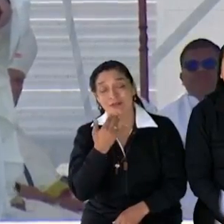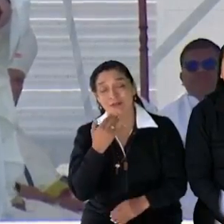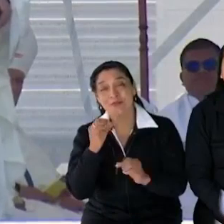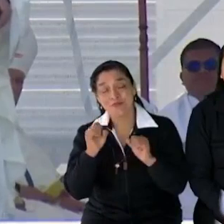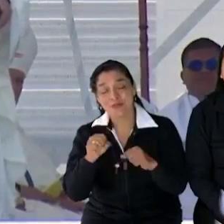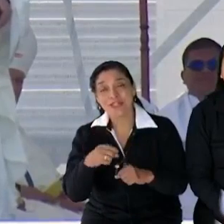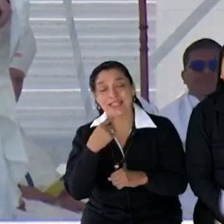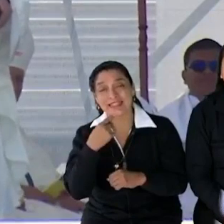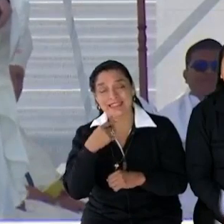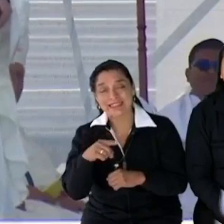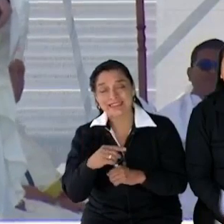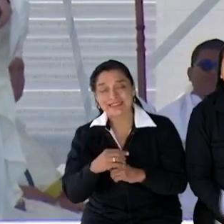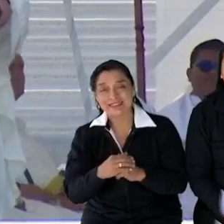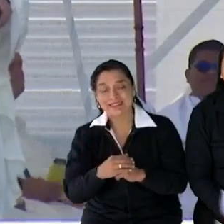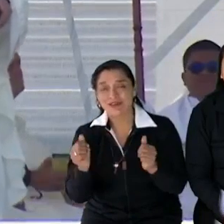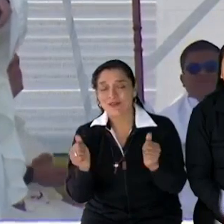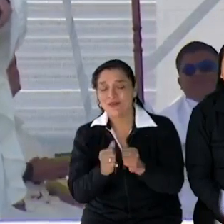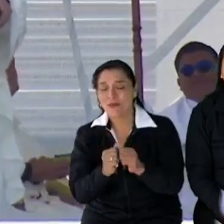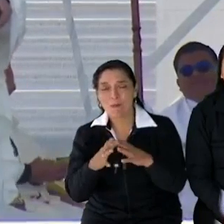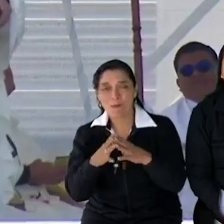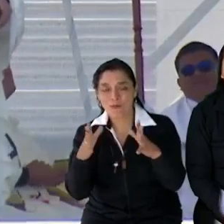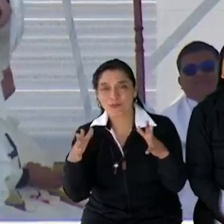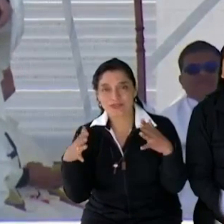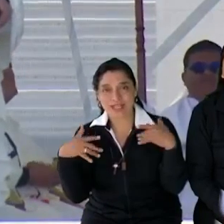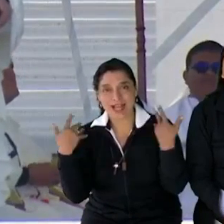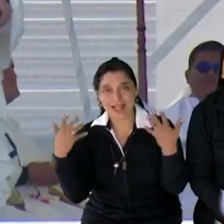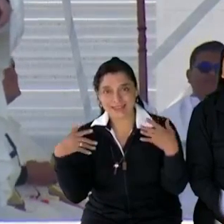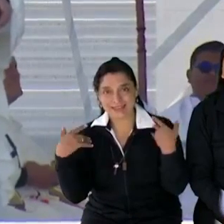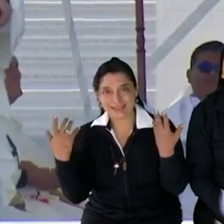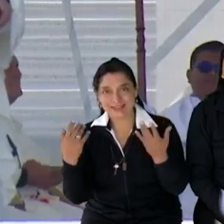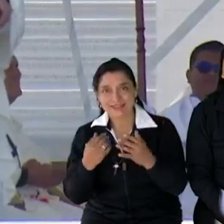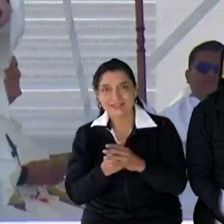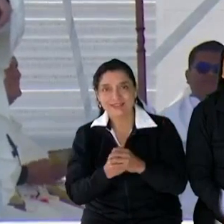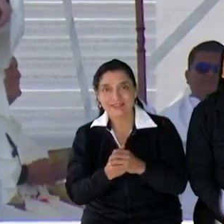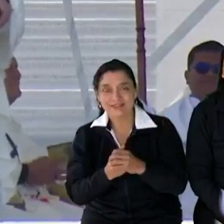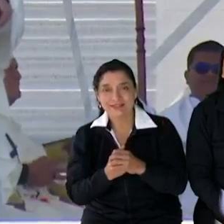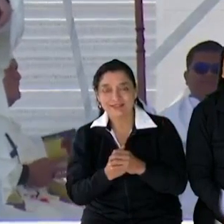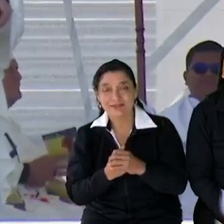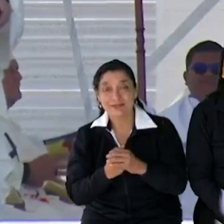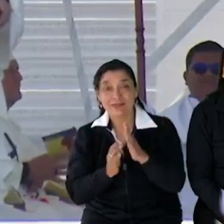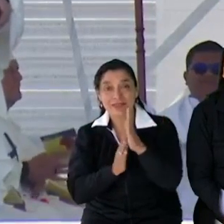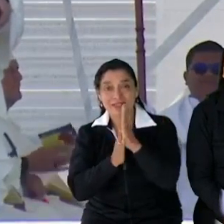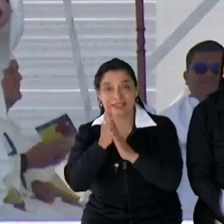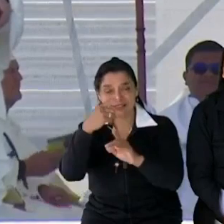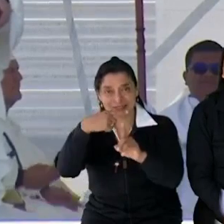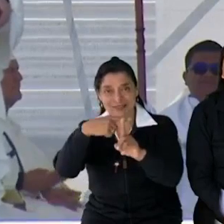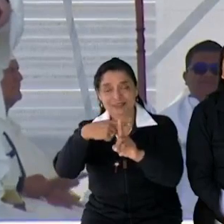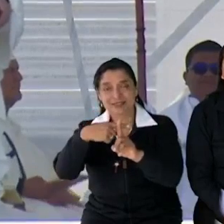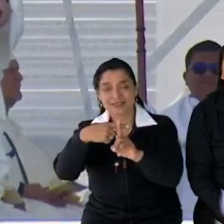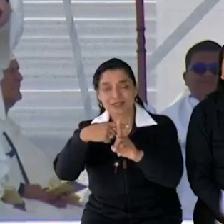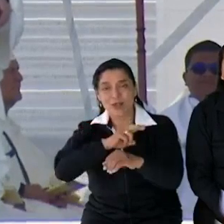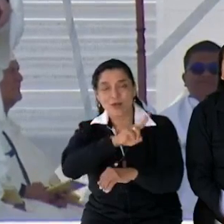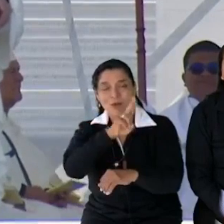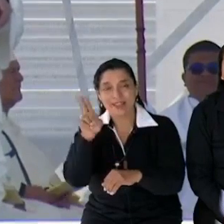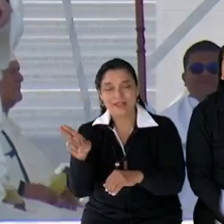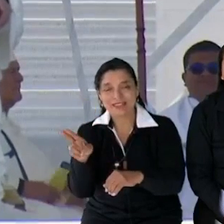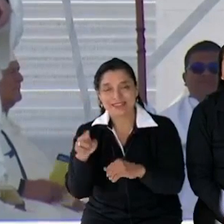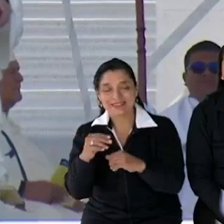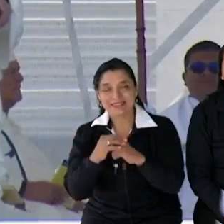podemos decir con mucha alegría a la Iglesia